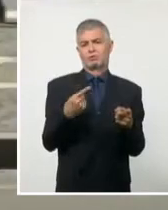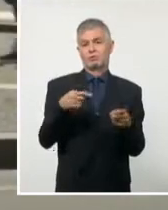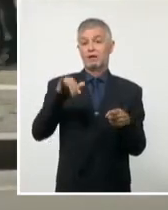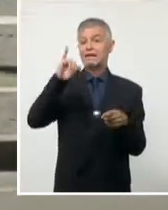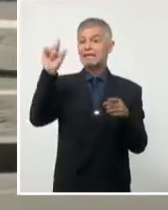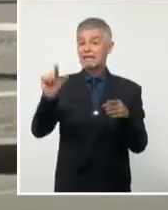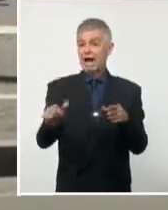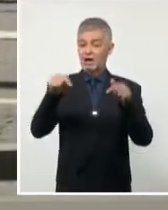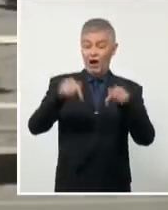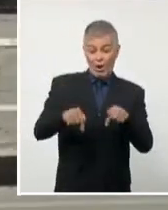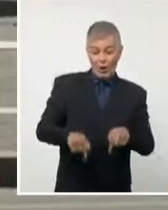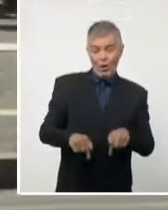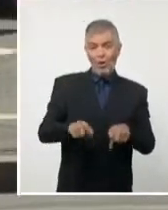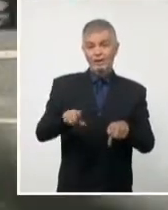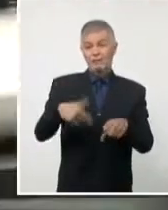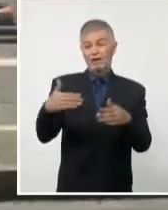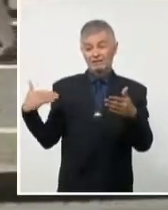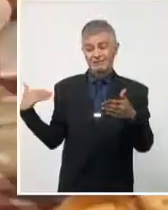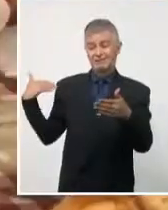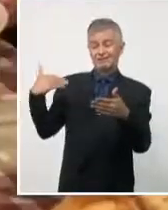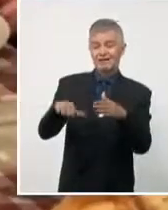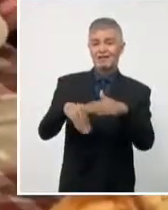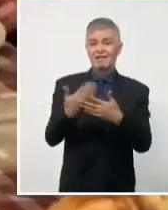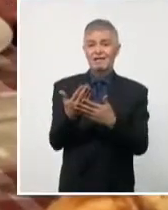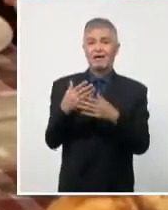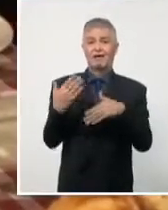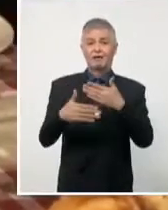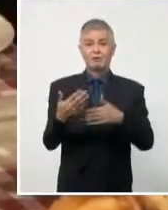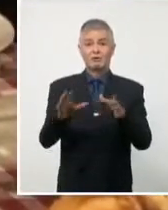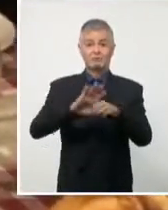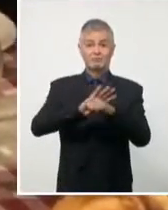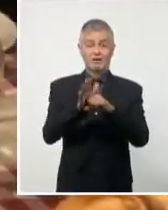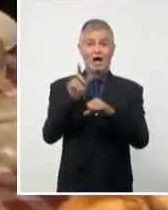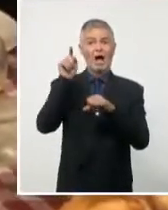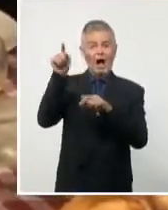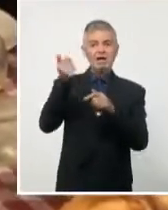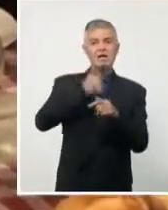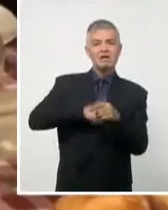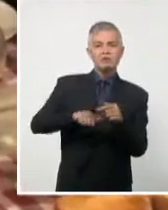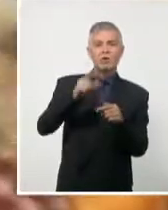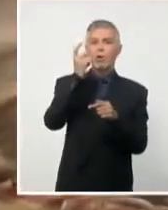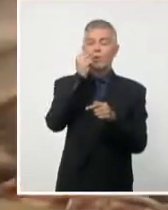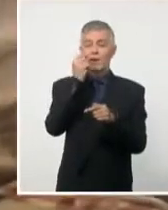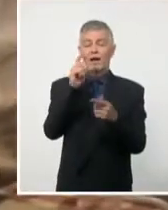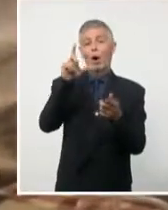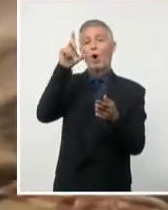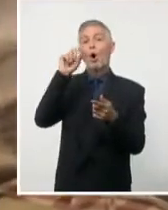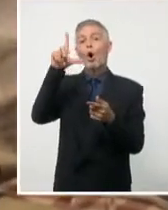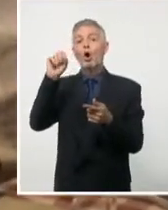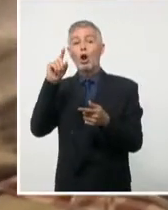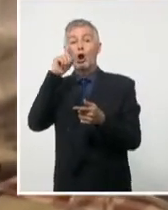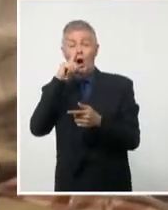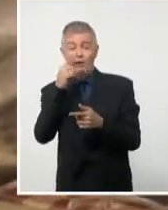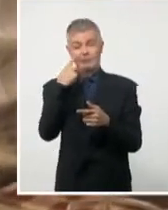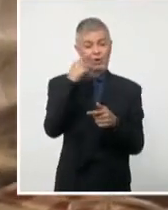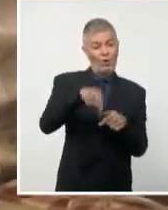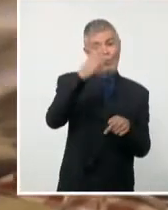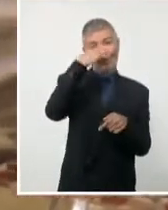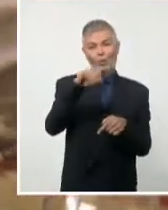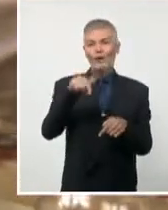se da un respiro después de días de aislamiento, nació el genovés que vio en Cuba la tierra más hermosa que ojos humanos hayan visto. De aquí